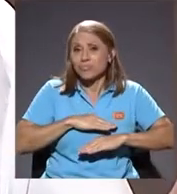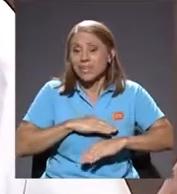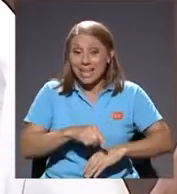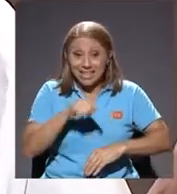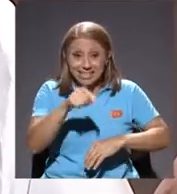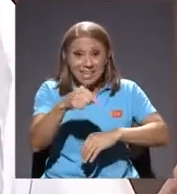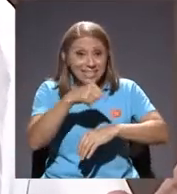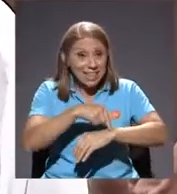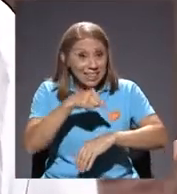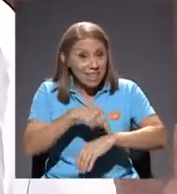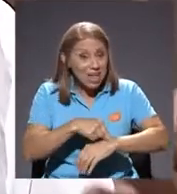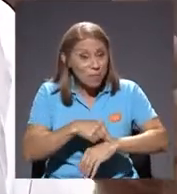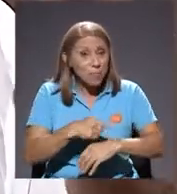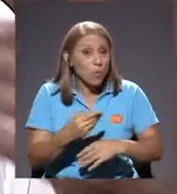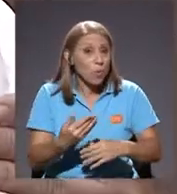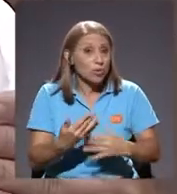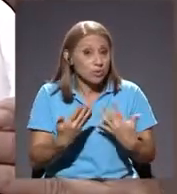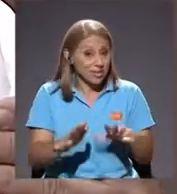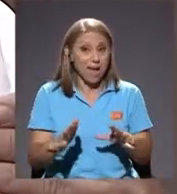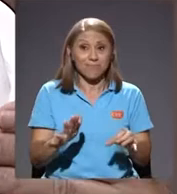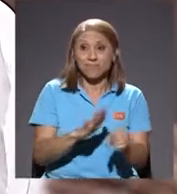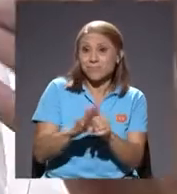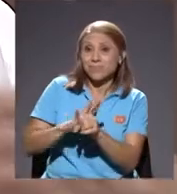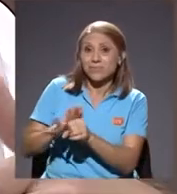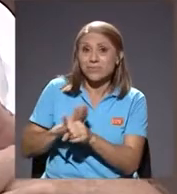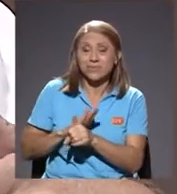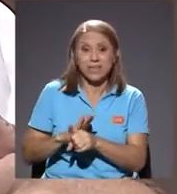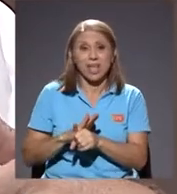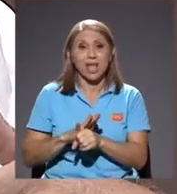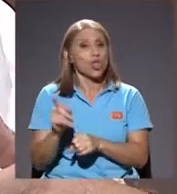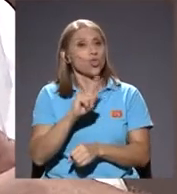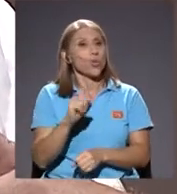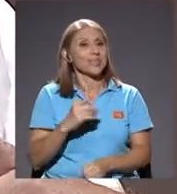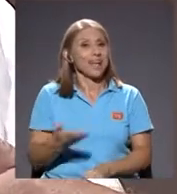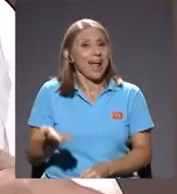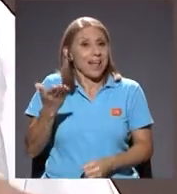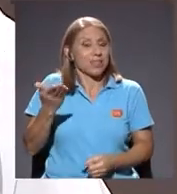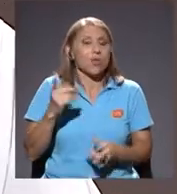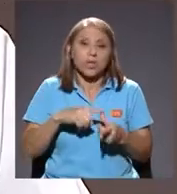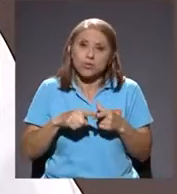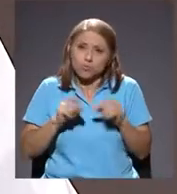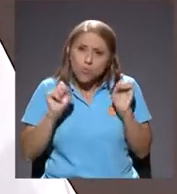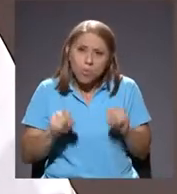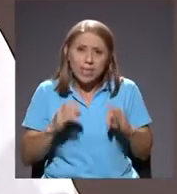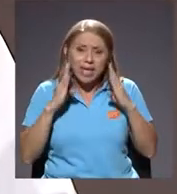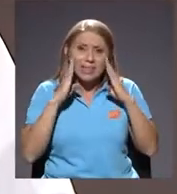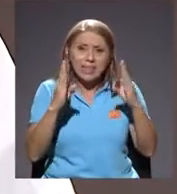es tan alto y que podría atender perfectamente a una gran cantidad de costarricenses entonces